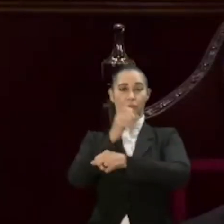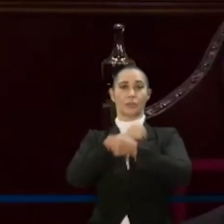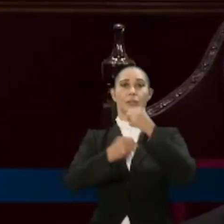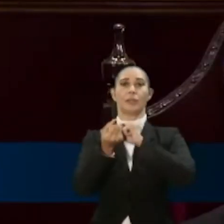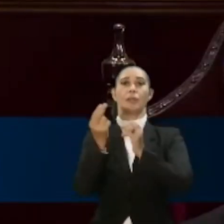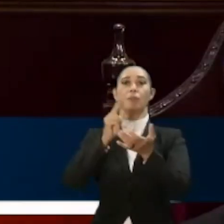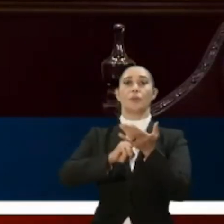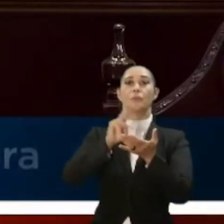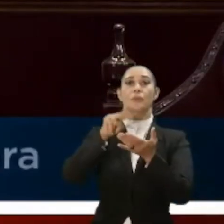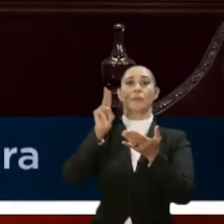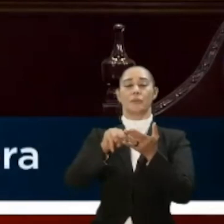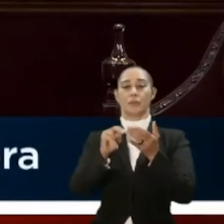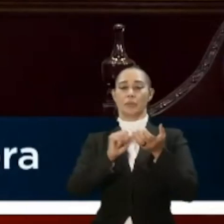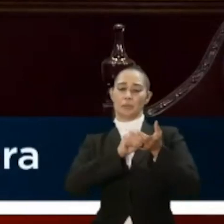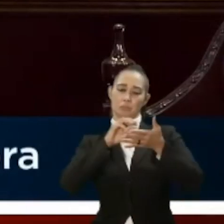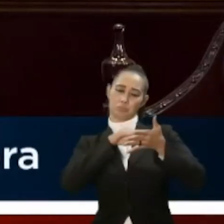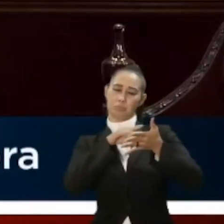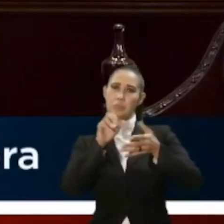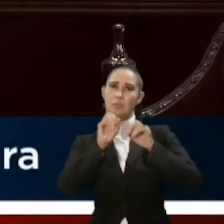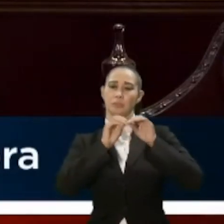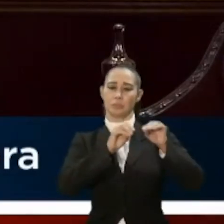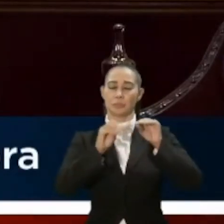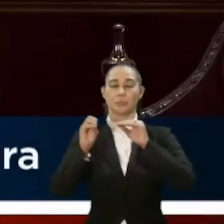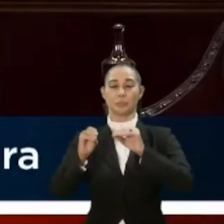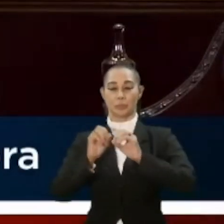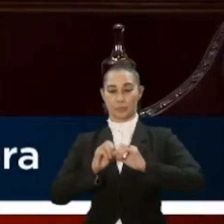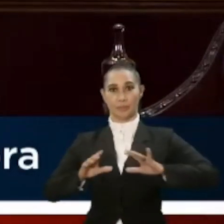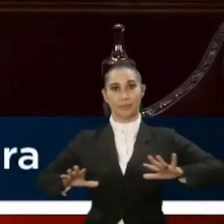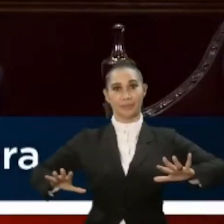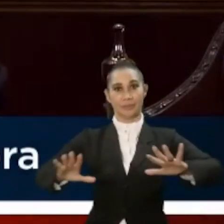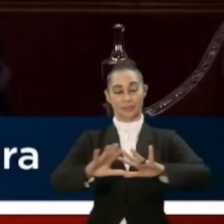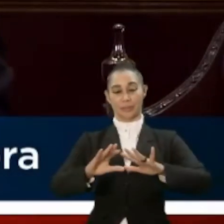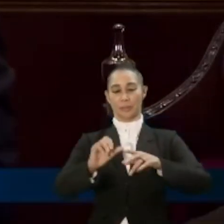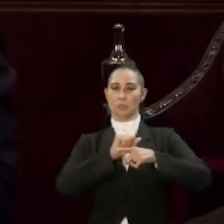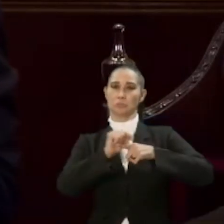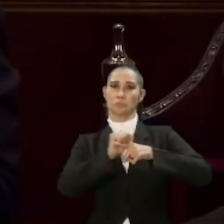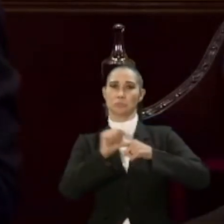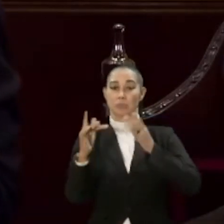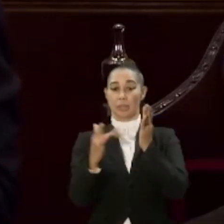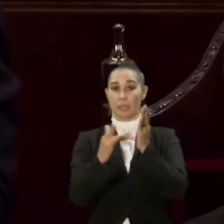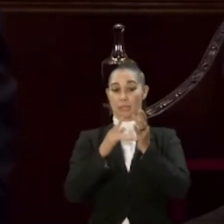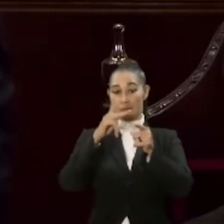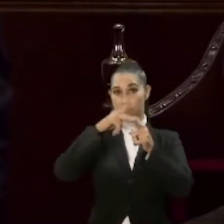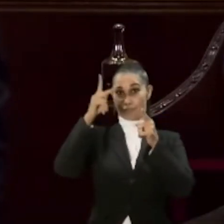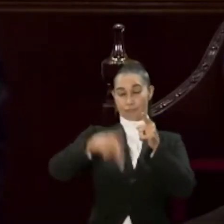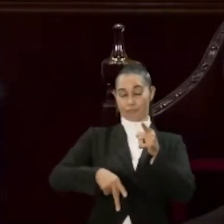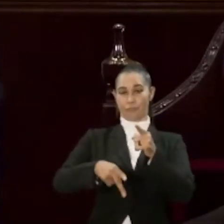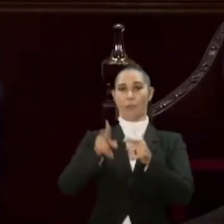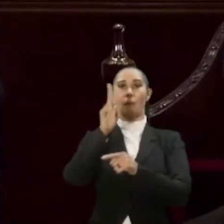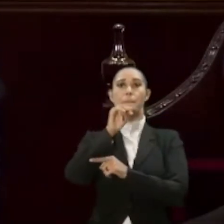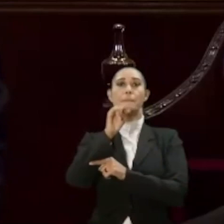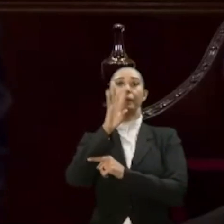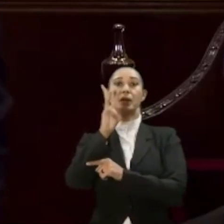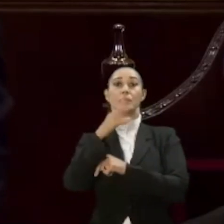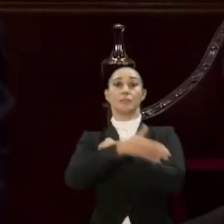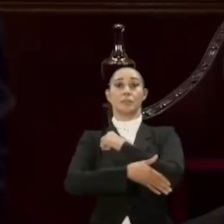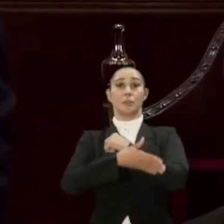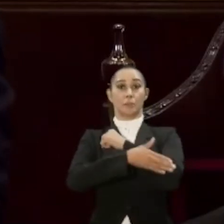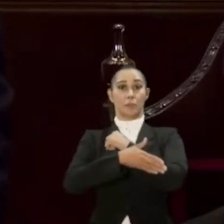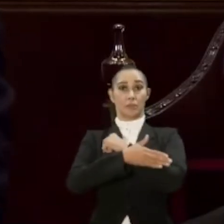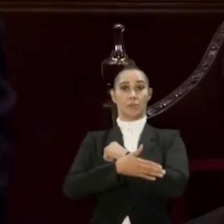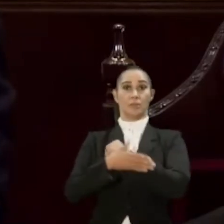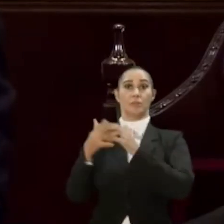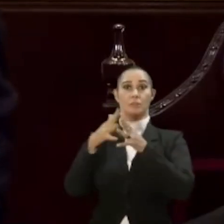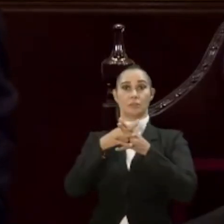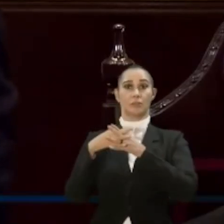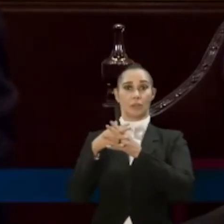programa de capacitación a la diáspora para lograr la expansión de su formación técnica profesional que se ha realizado en 26 países como Estados